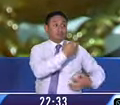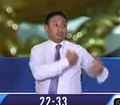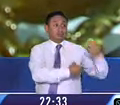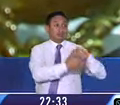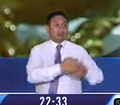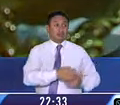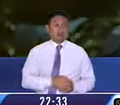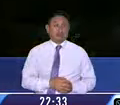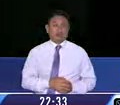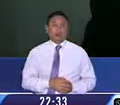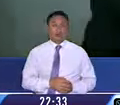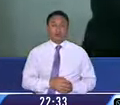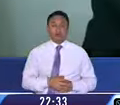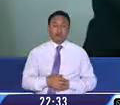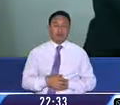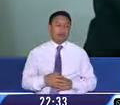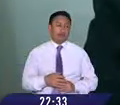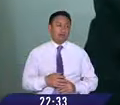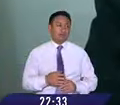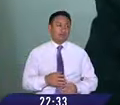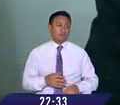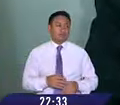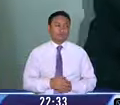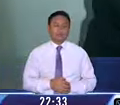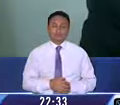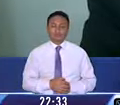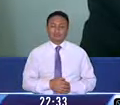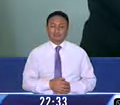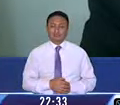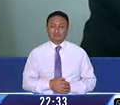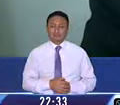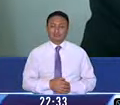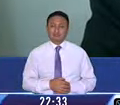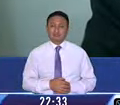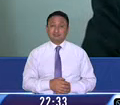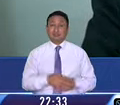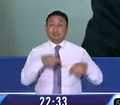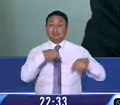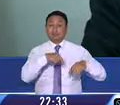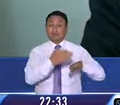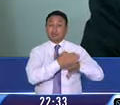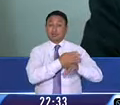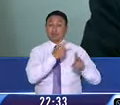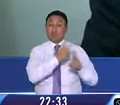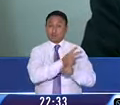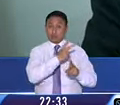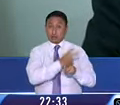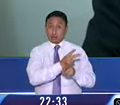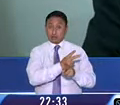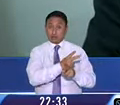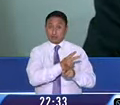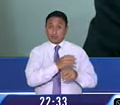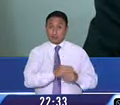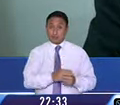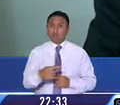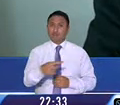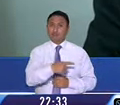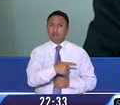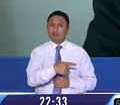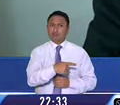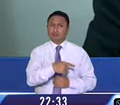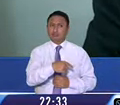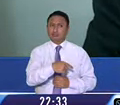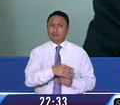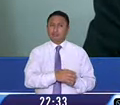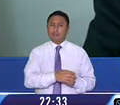ejecutado desde el Cabildo. Tenemos el plan cantonal de prevención, se han trabajado con